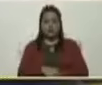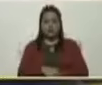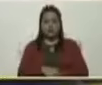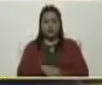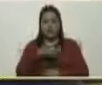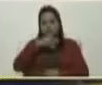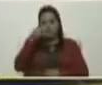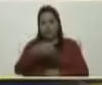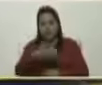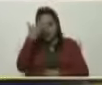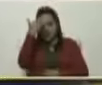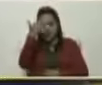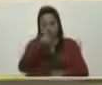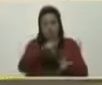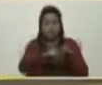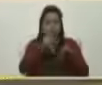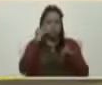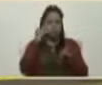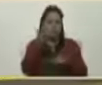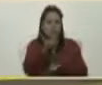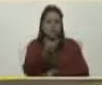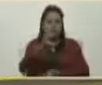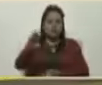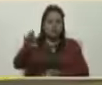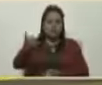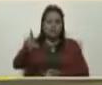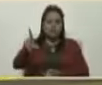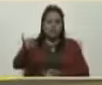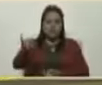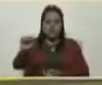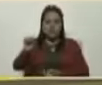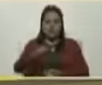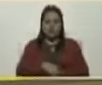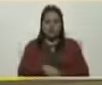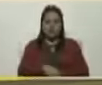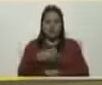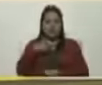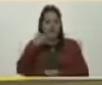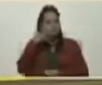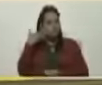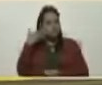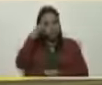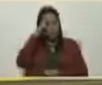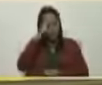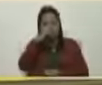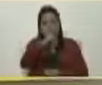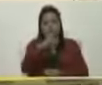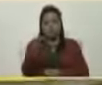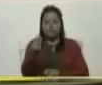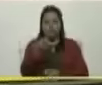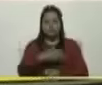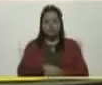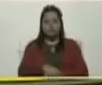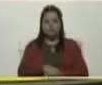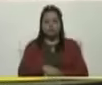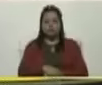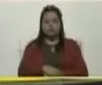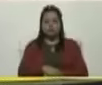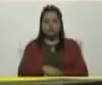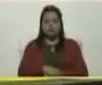saludo para la primera dama combatiente Cilia Flores, a la cual admiro y respeto mucho, al